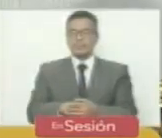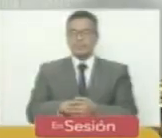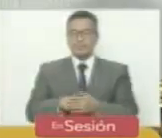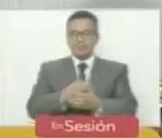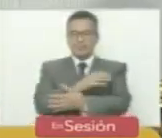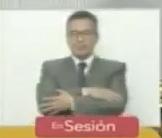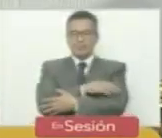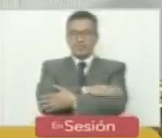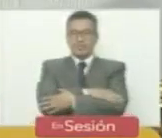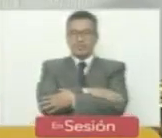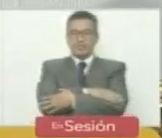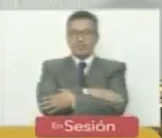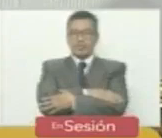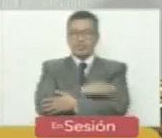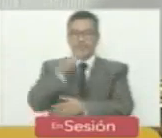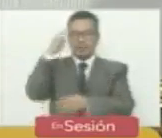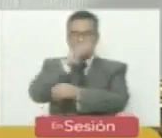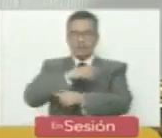Felicitaciones a la Guardia Nacional.